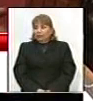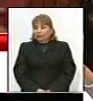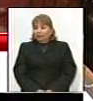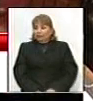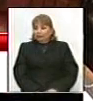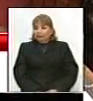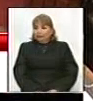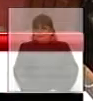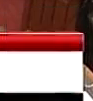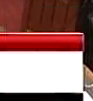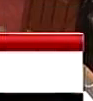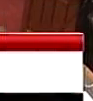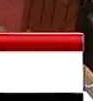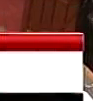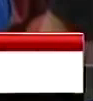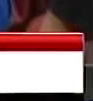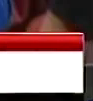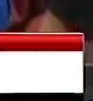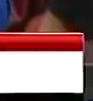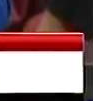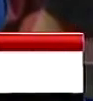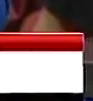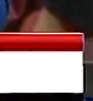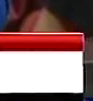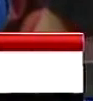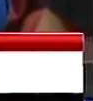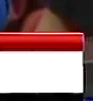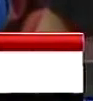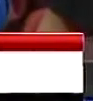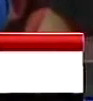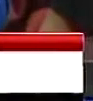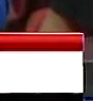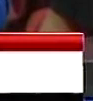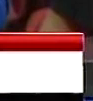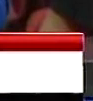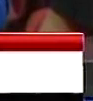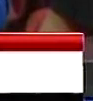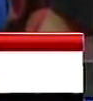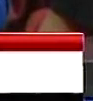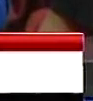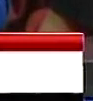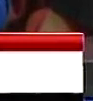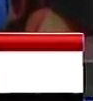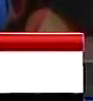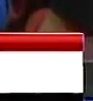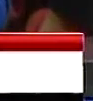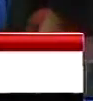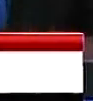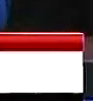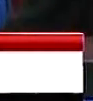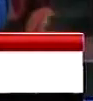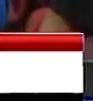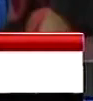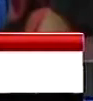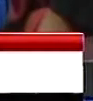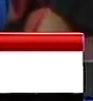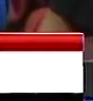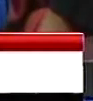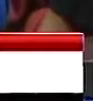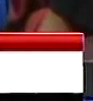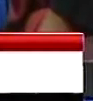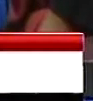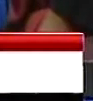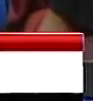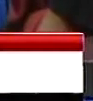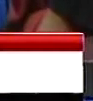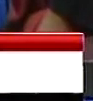Constitucional del 79, artículo 306. Toda reforma constitucional debe ser aprobada en una primera legislatura ordinaria y ratificada